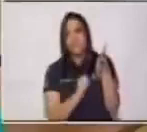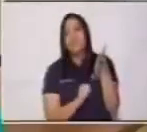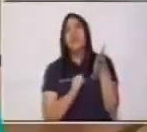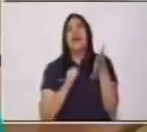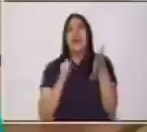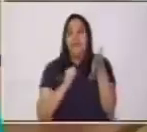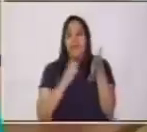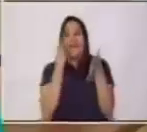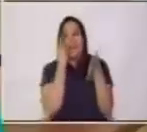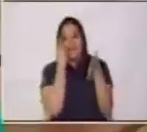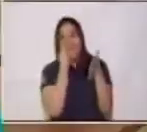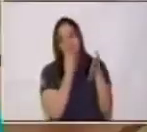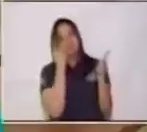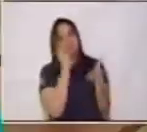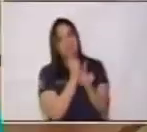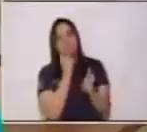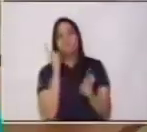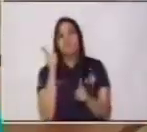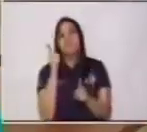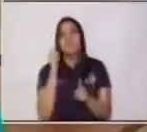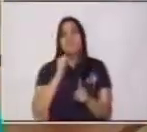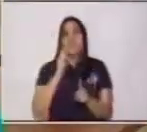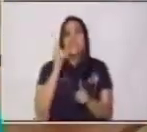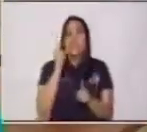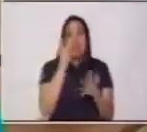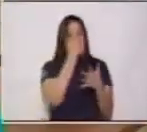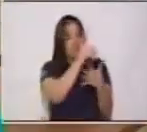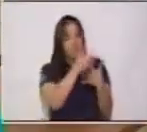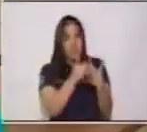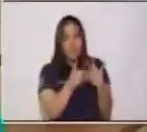Correcto. ¿Encuentras algo de trama descriptiva?